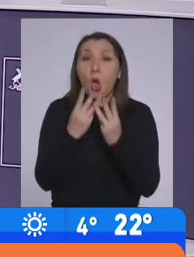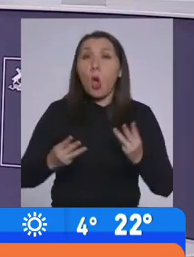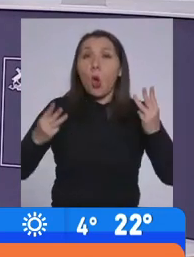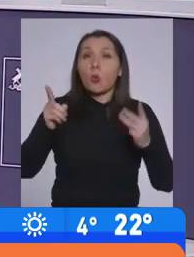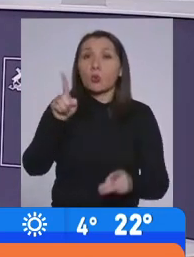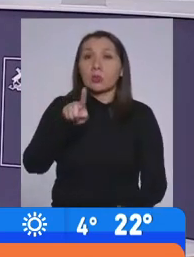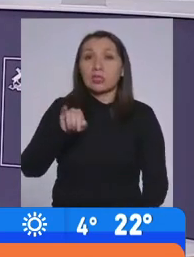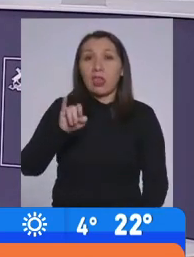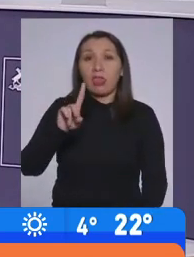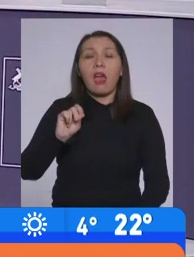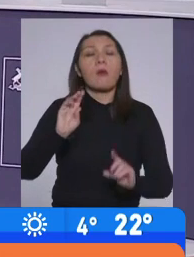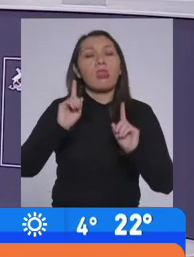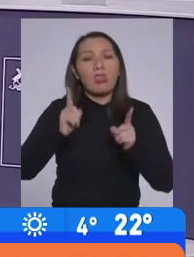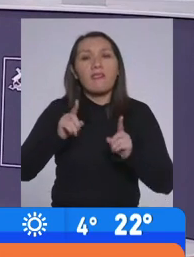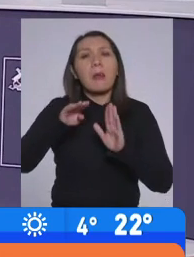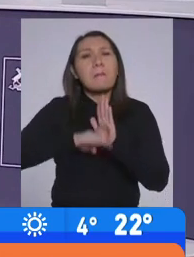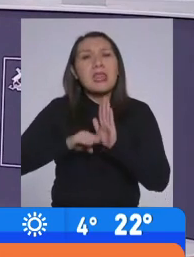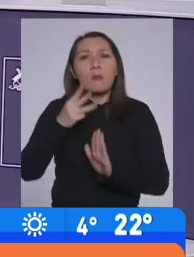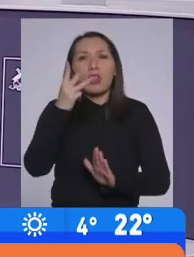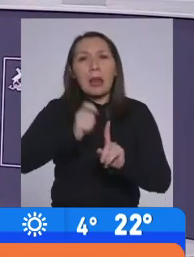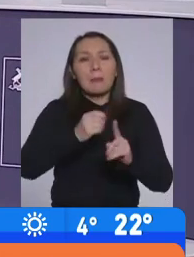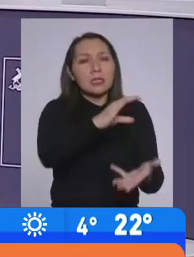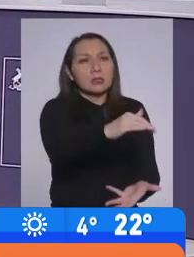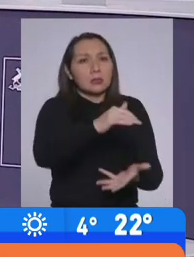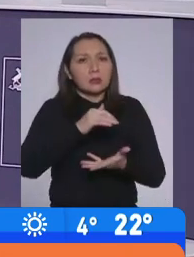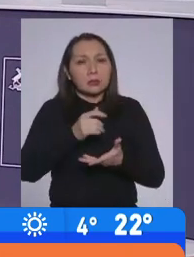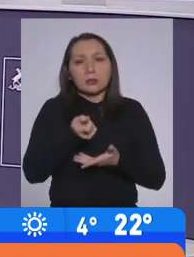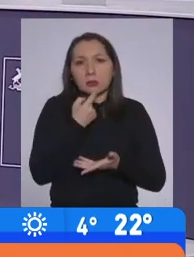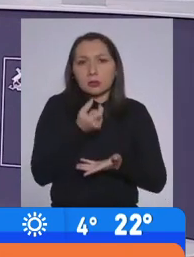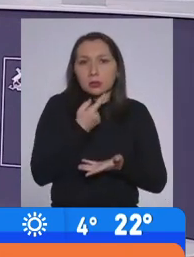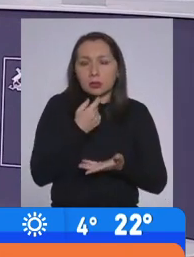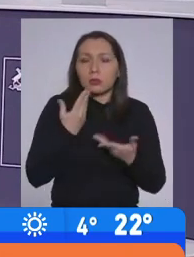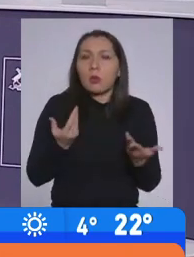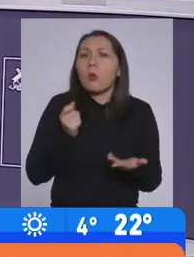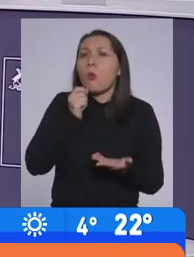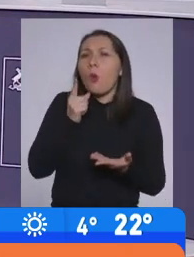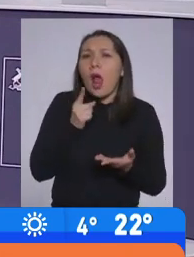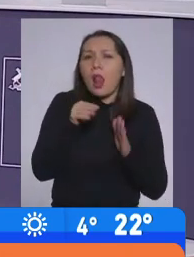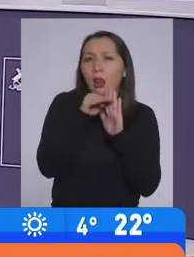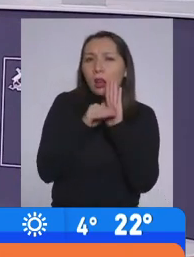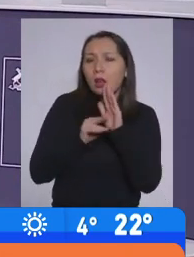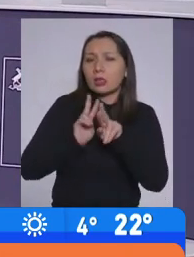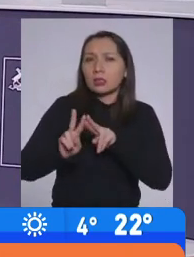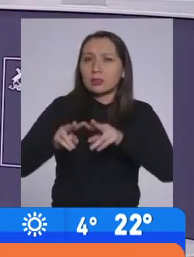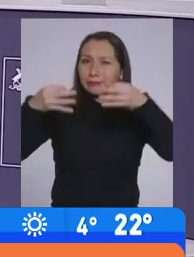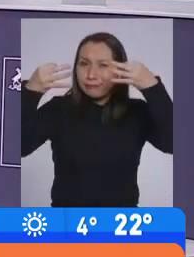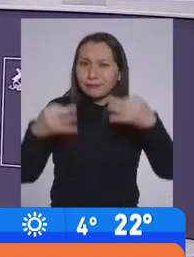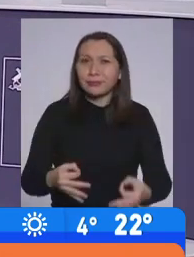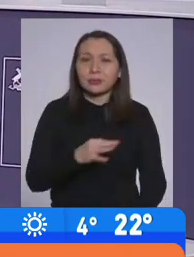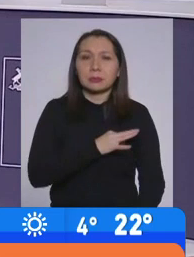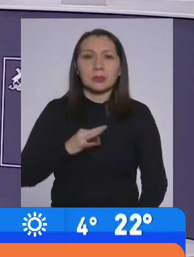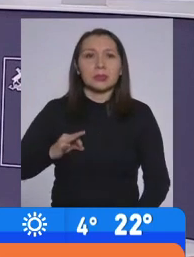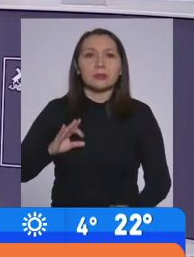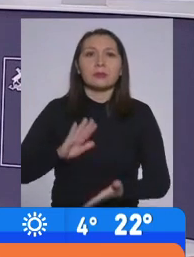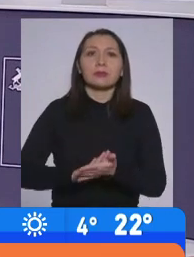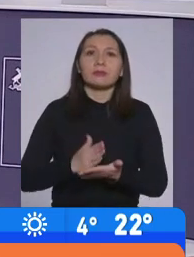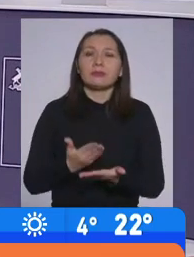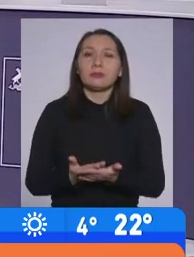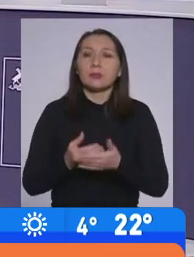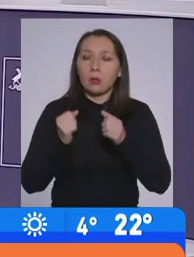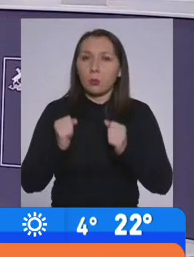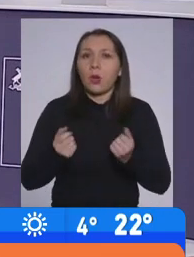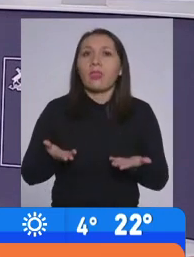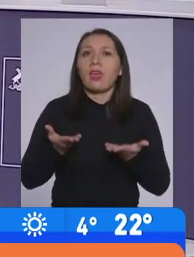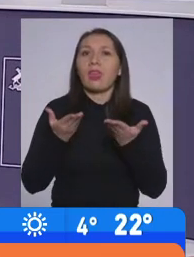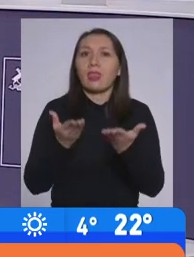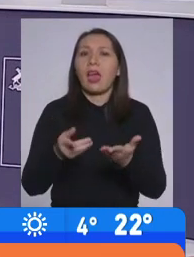de tres meses quería preguntarle ministro qué medidas concretas está tomando el minsal para que se